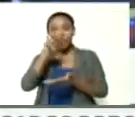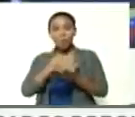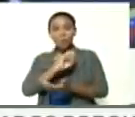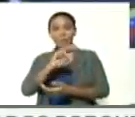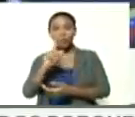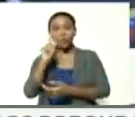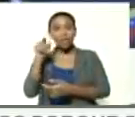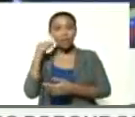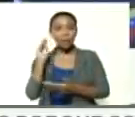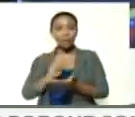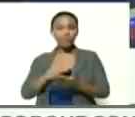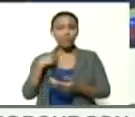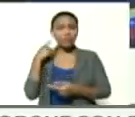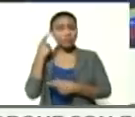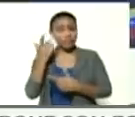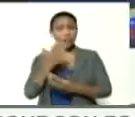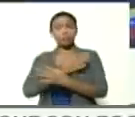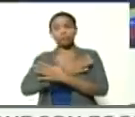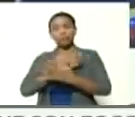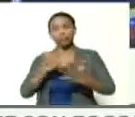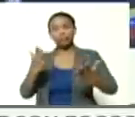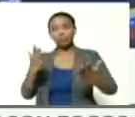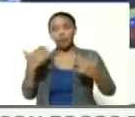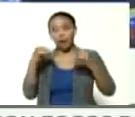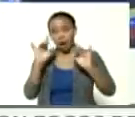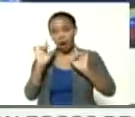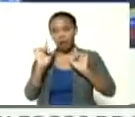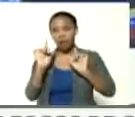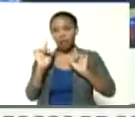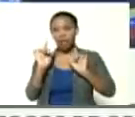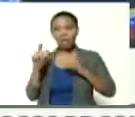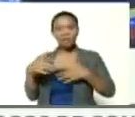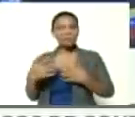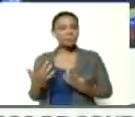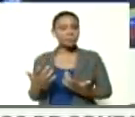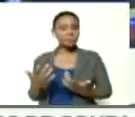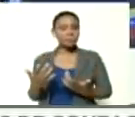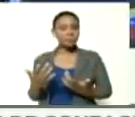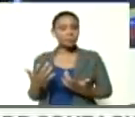es una proyección generosa incluso, es de exactamente